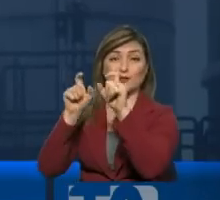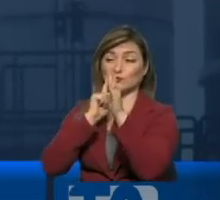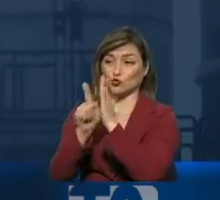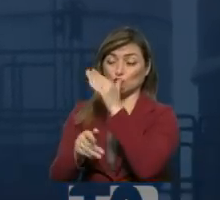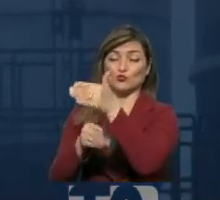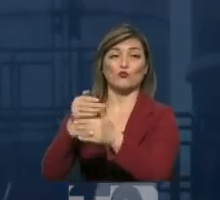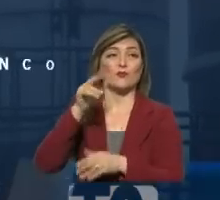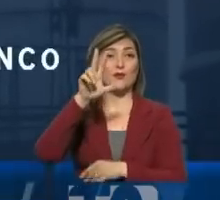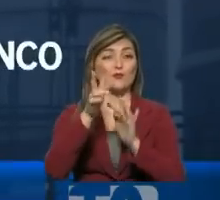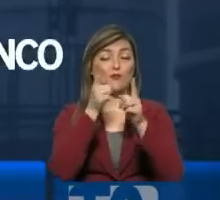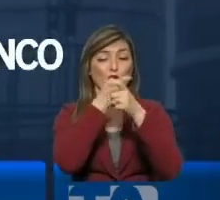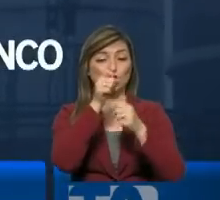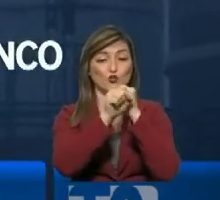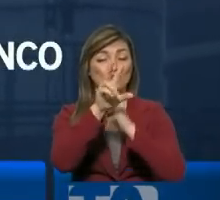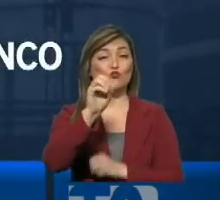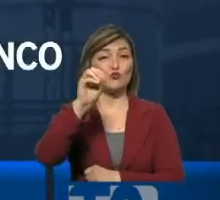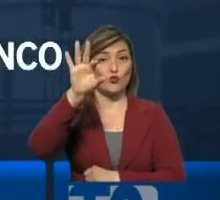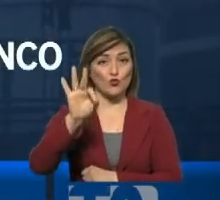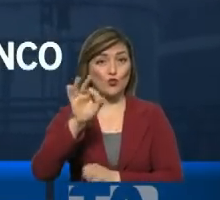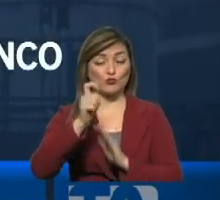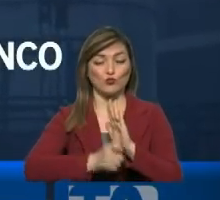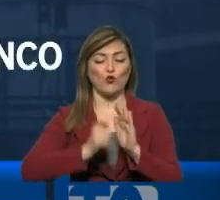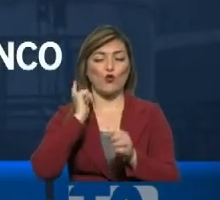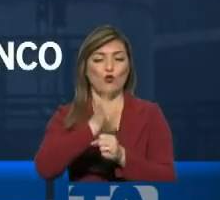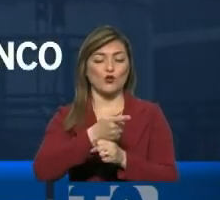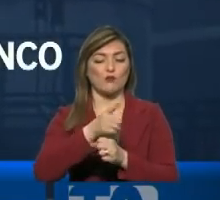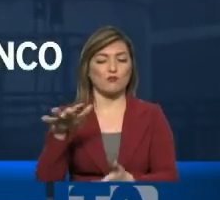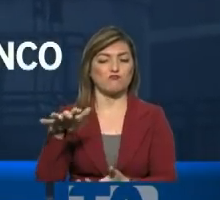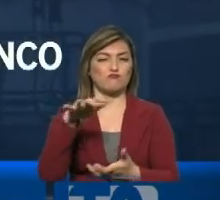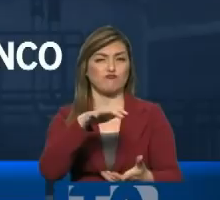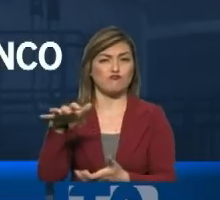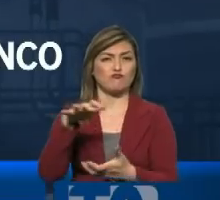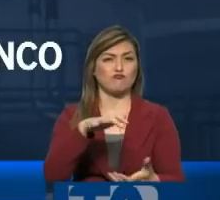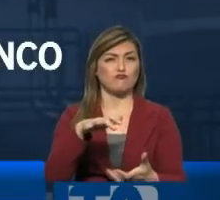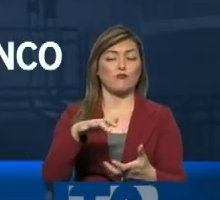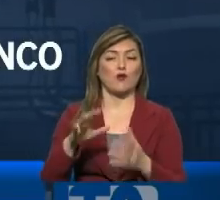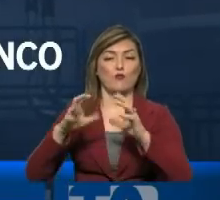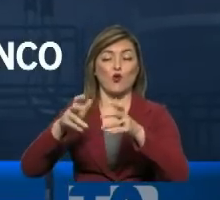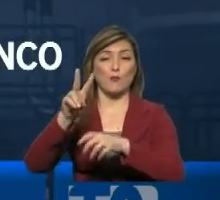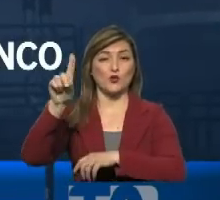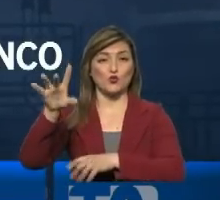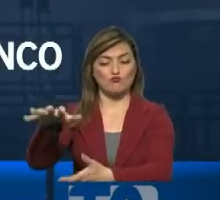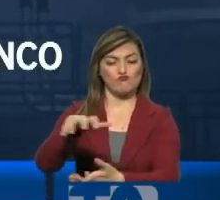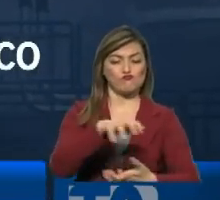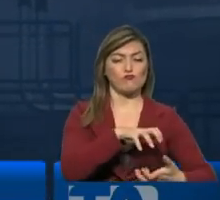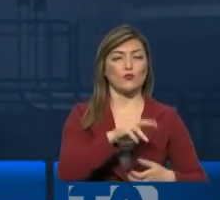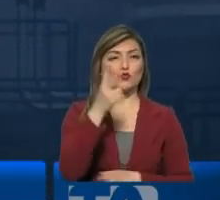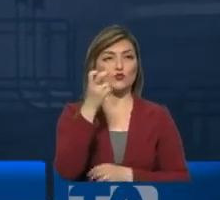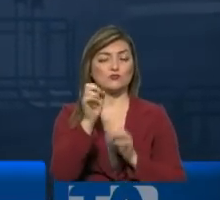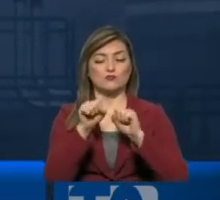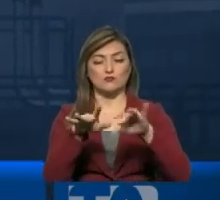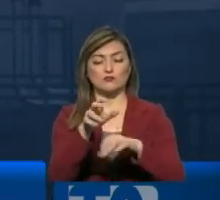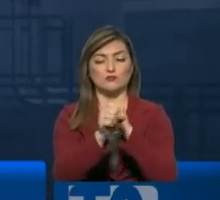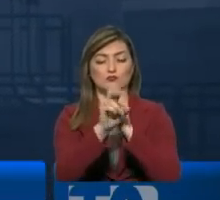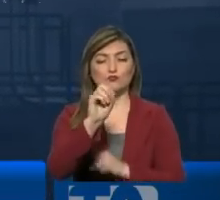3 de marzo de 2009, un juez ordena incautar la producción y embarque del crudo proveniente del bloque 21. El 12 de septiembre de